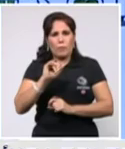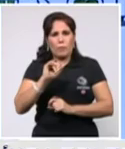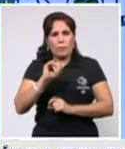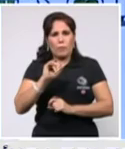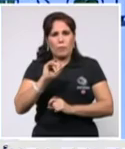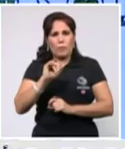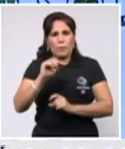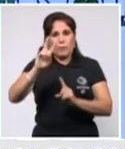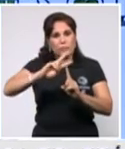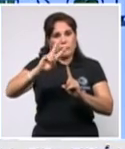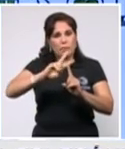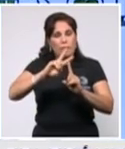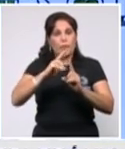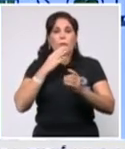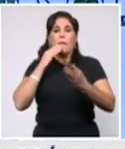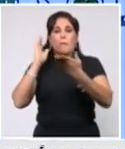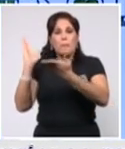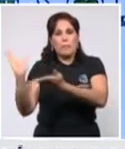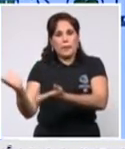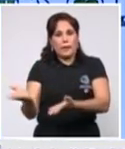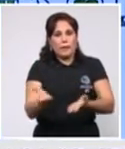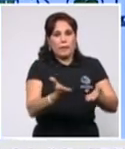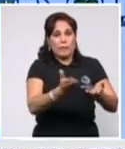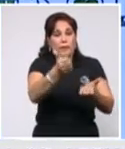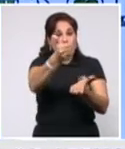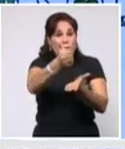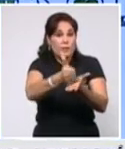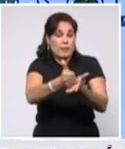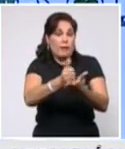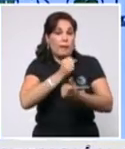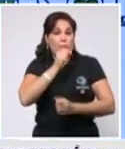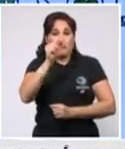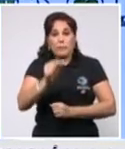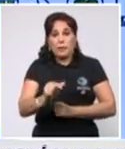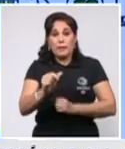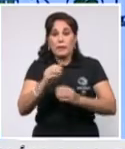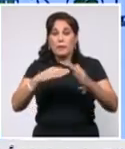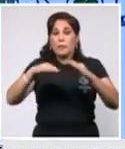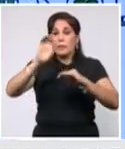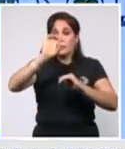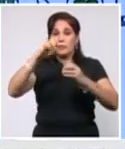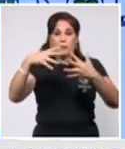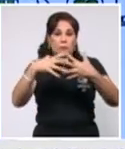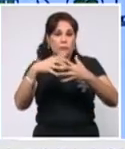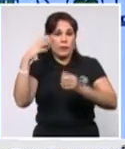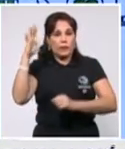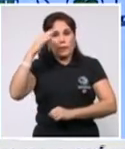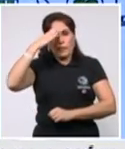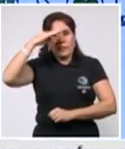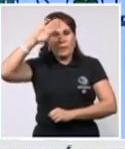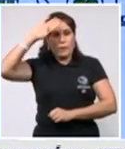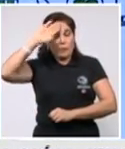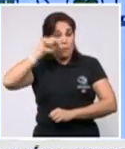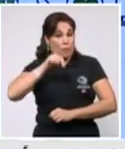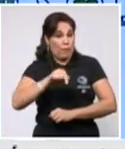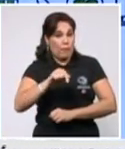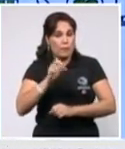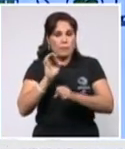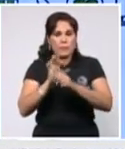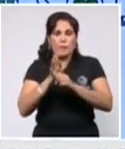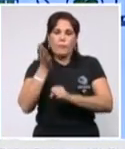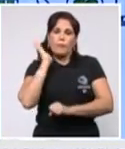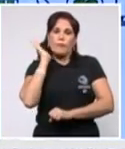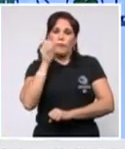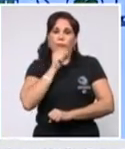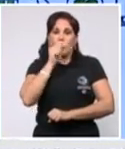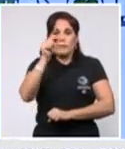Una vez más a la sede del Centro de Prensa Internacional del Ministerio de Relaciones Exteriores de la República de Cuba. De inmediato iniciamos la conferencia de prensa